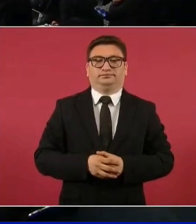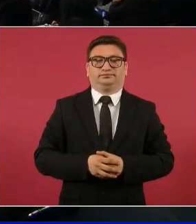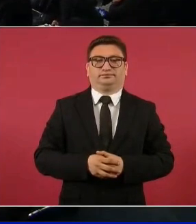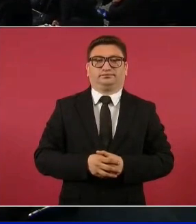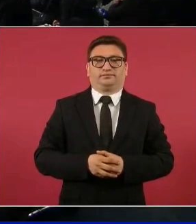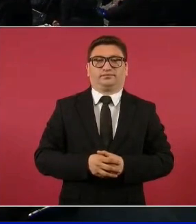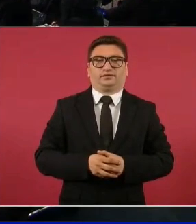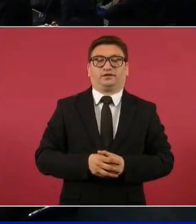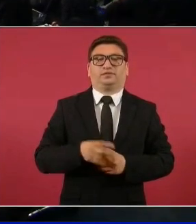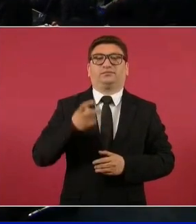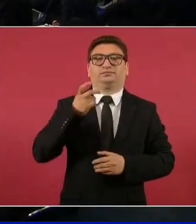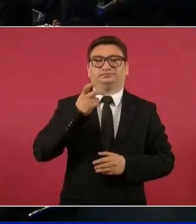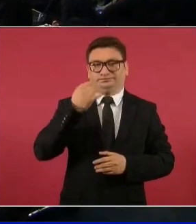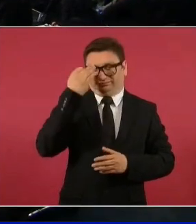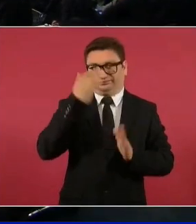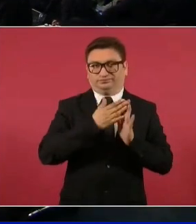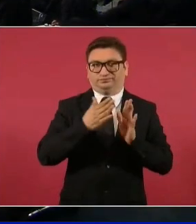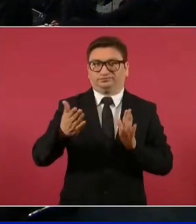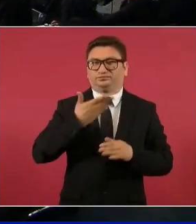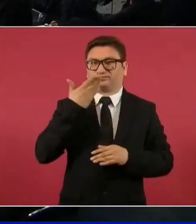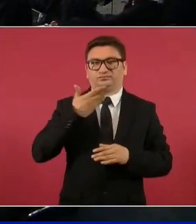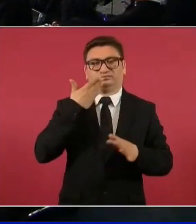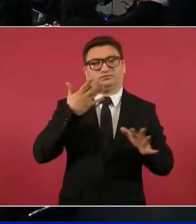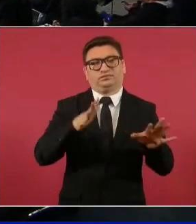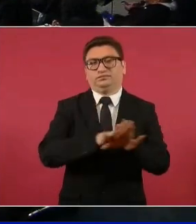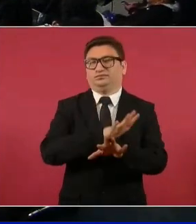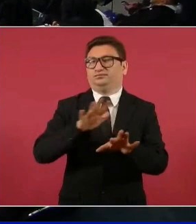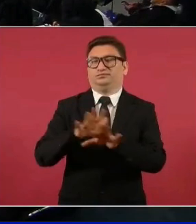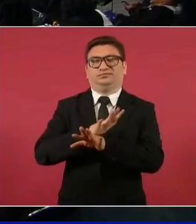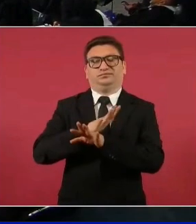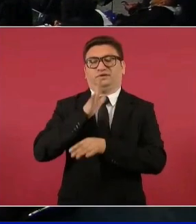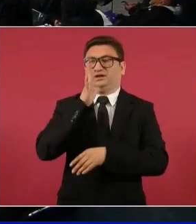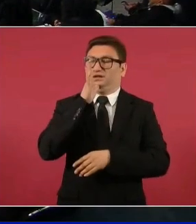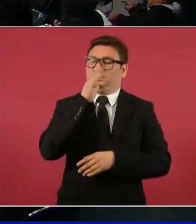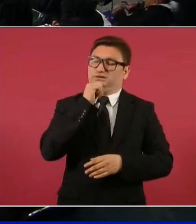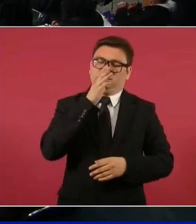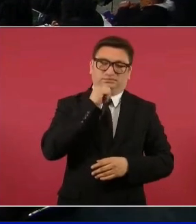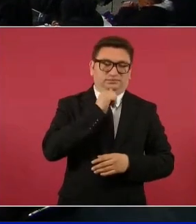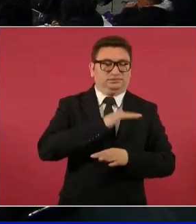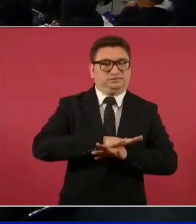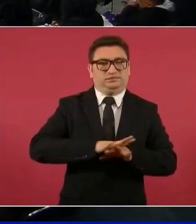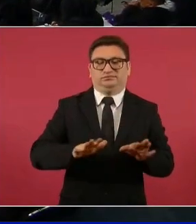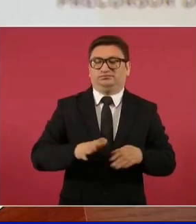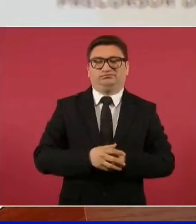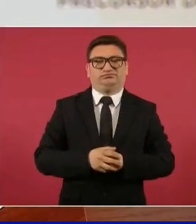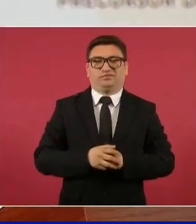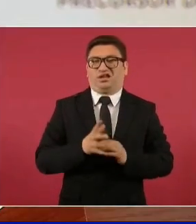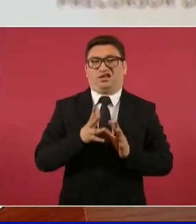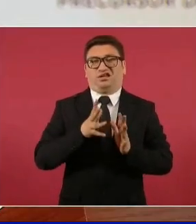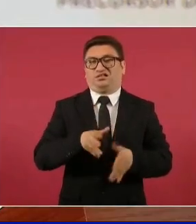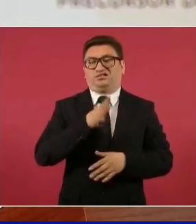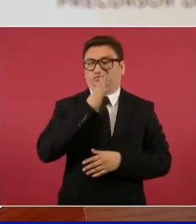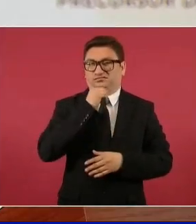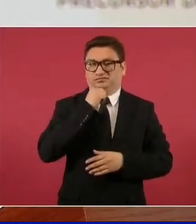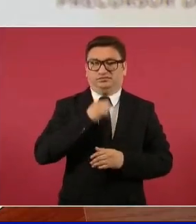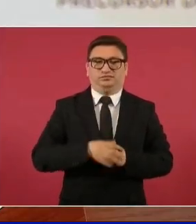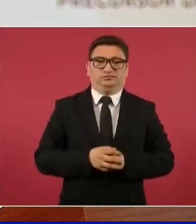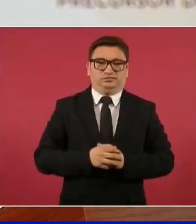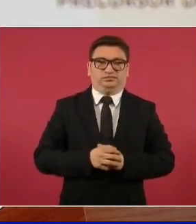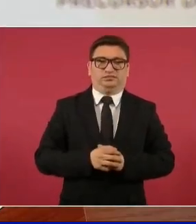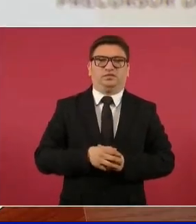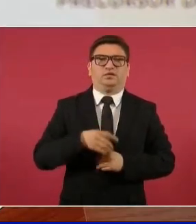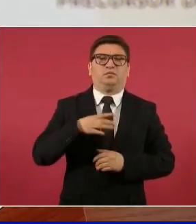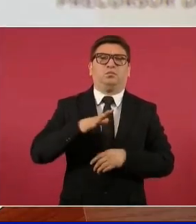se tenía que cambiar, ya no podíamos seguir así. Y es por el bien